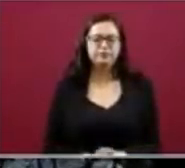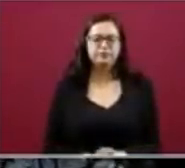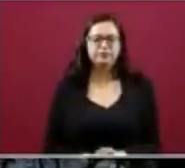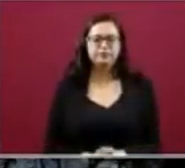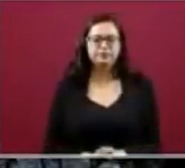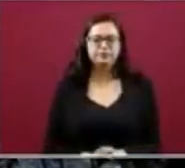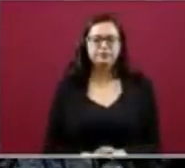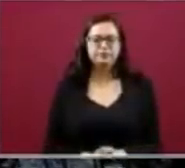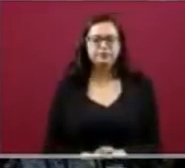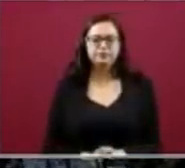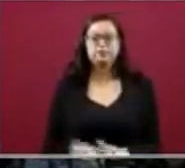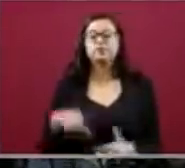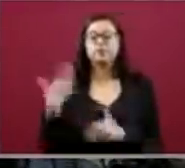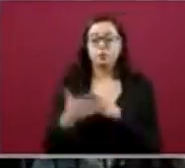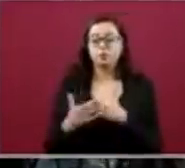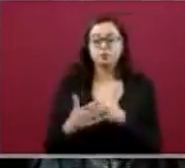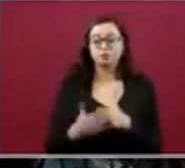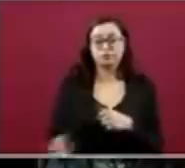La semana